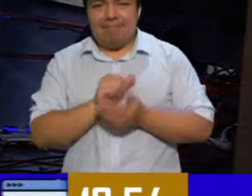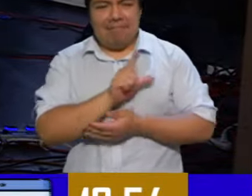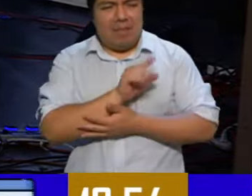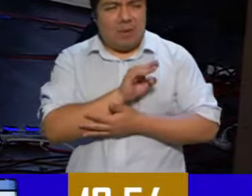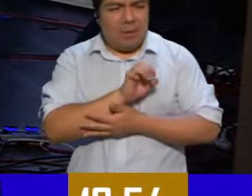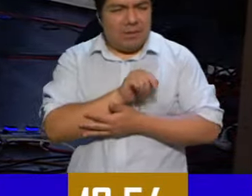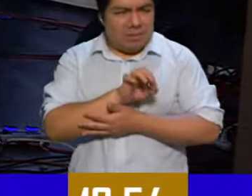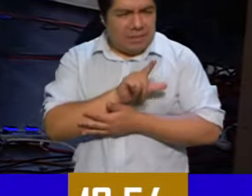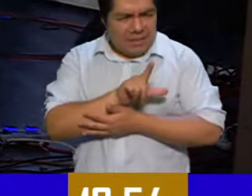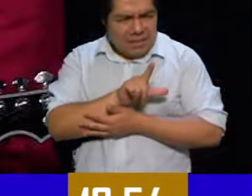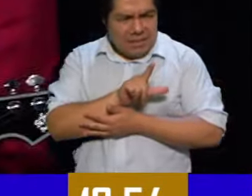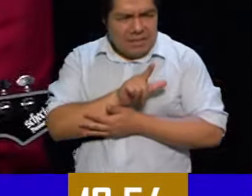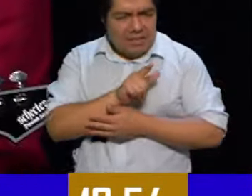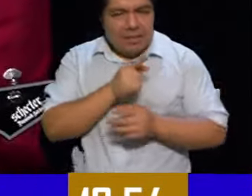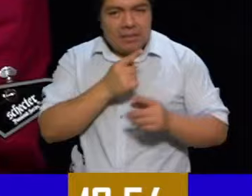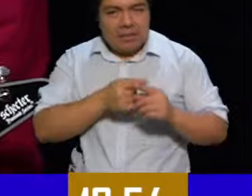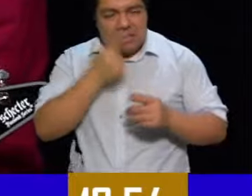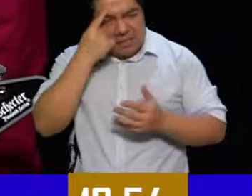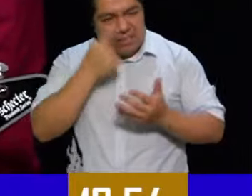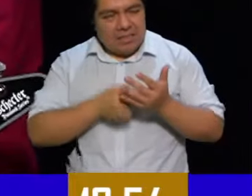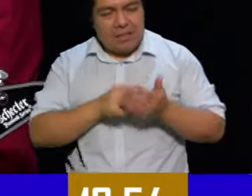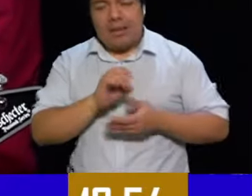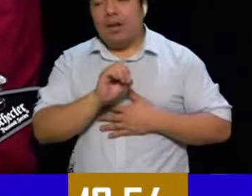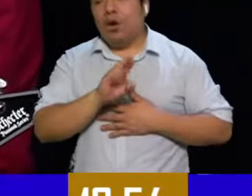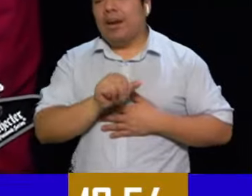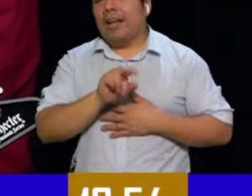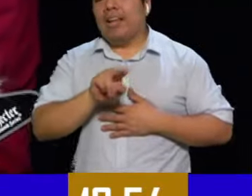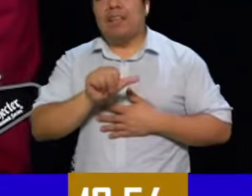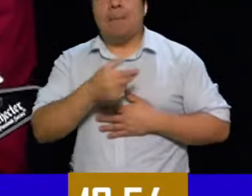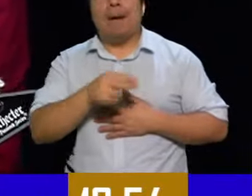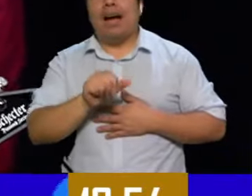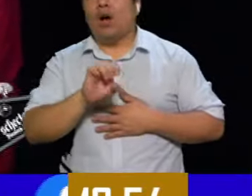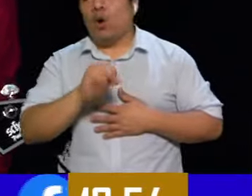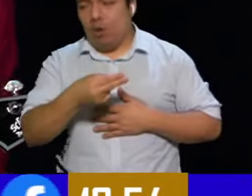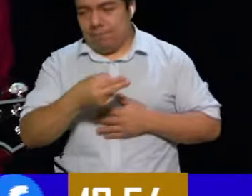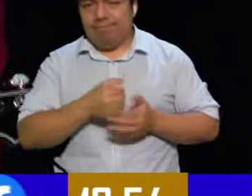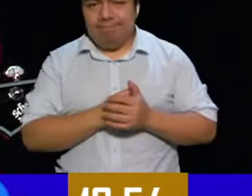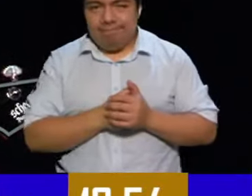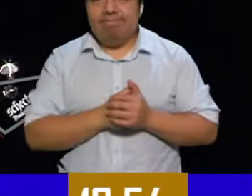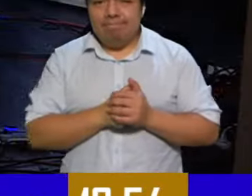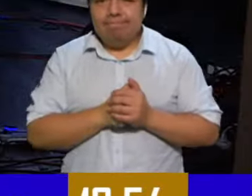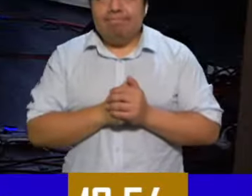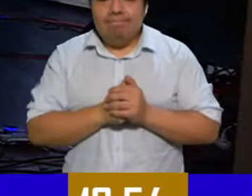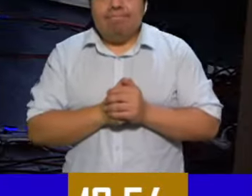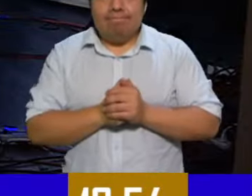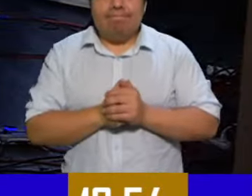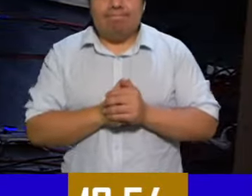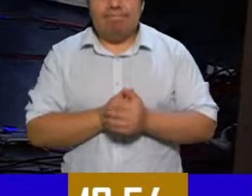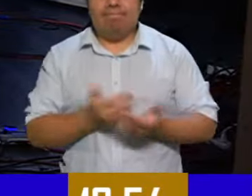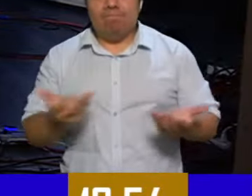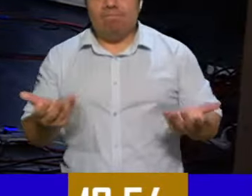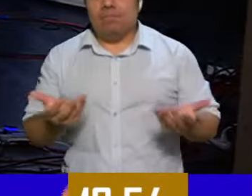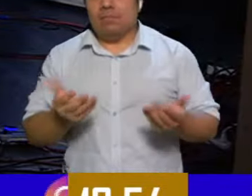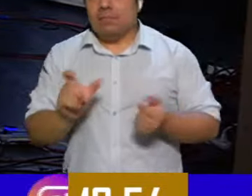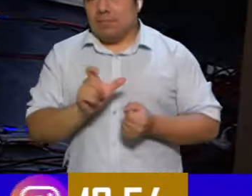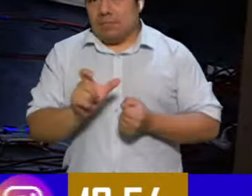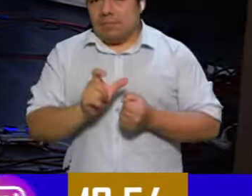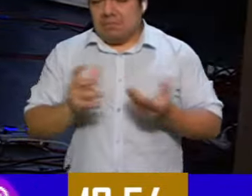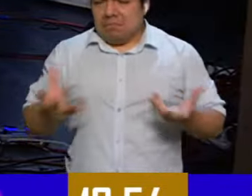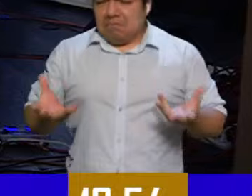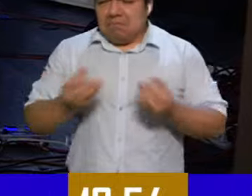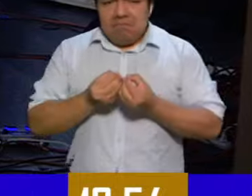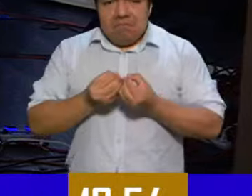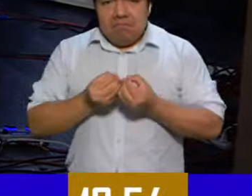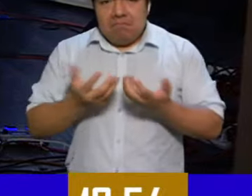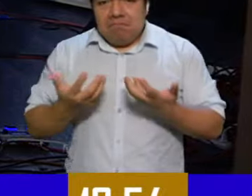quién? Yo creo que La Oreja de Van Gogh. Soy bastante fan. La Oreja de Van Gogh. Sí. Qué cosas. Y entonces, ¿en qué momento